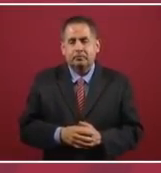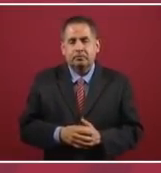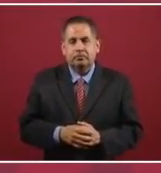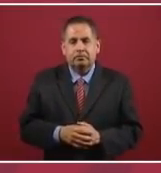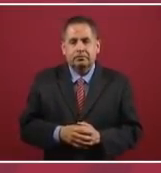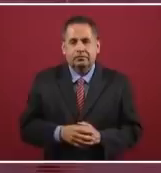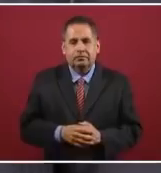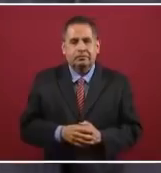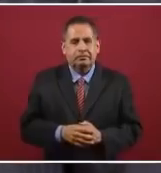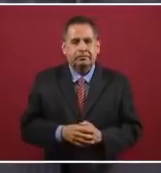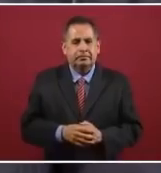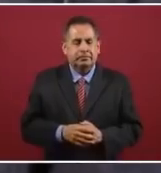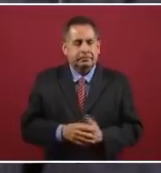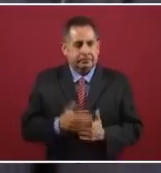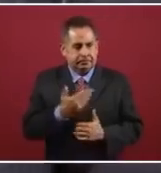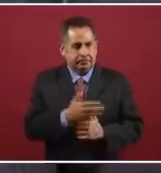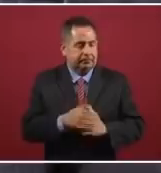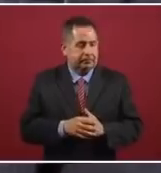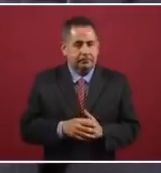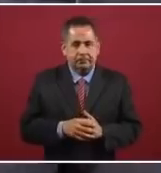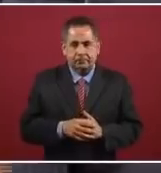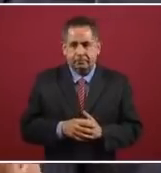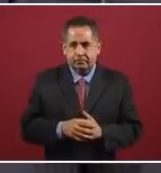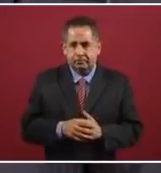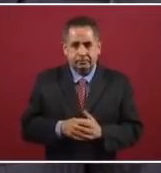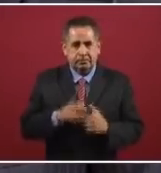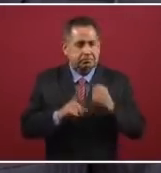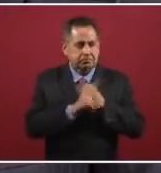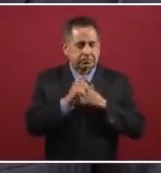no, no ha habido problema.